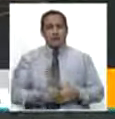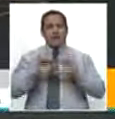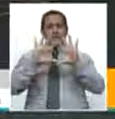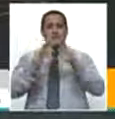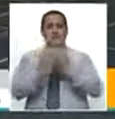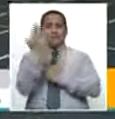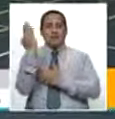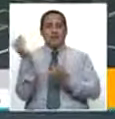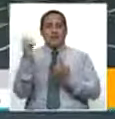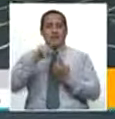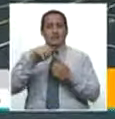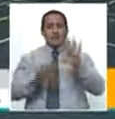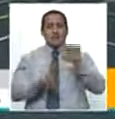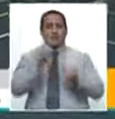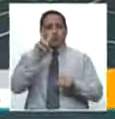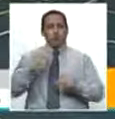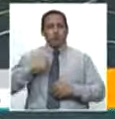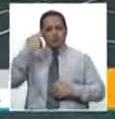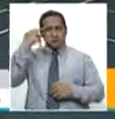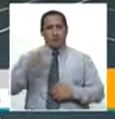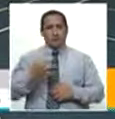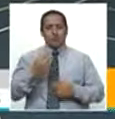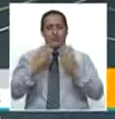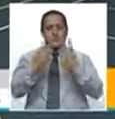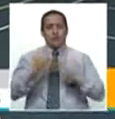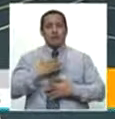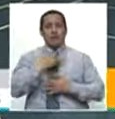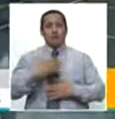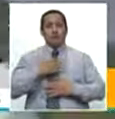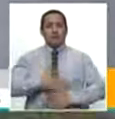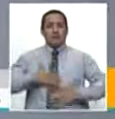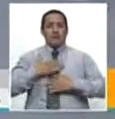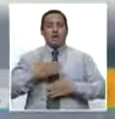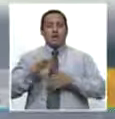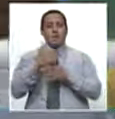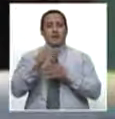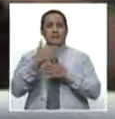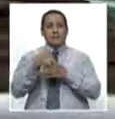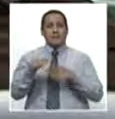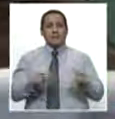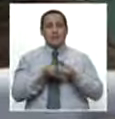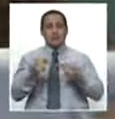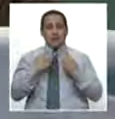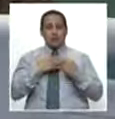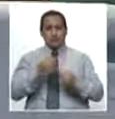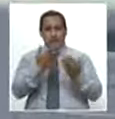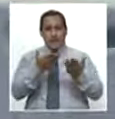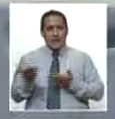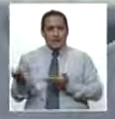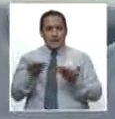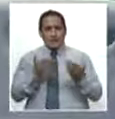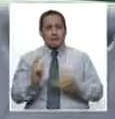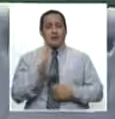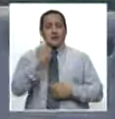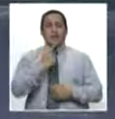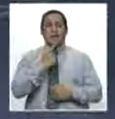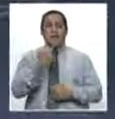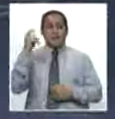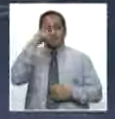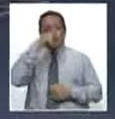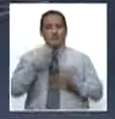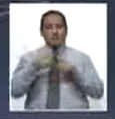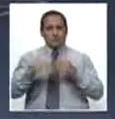desde las 10 de la mañana hasta las 12. Y estoy seguro que se van a divertir, vamos a compartir. Quitarlos a que se atrevan. Venir la primera vez es lo